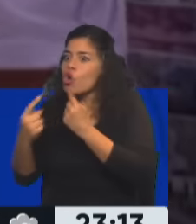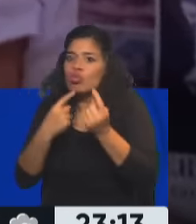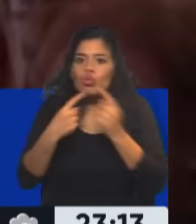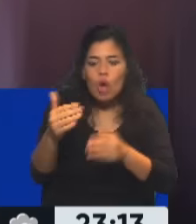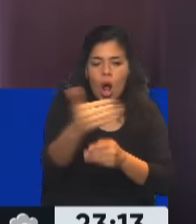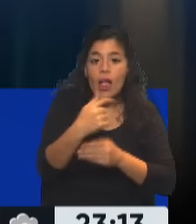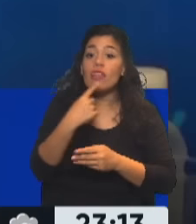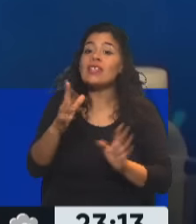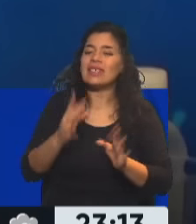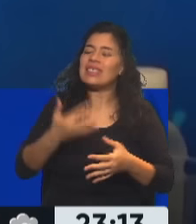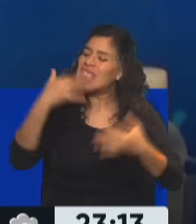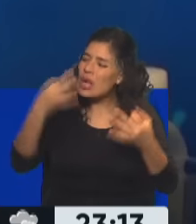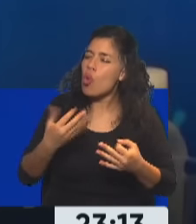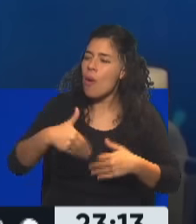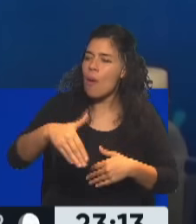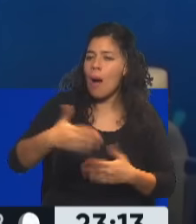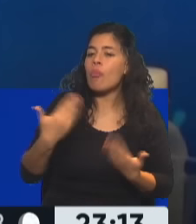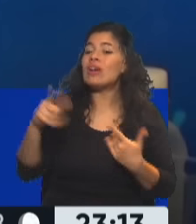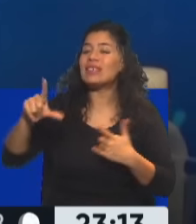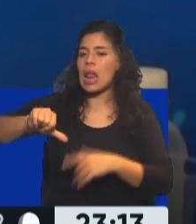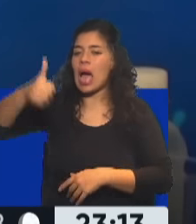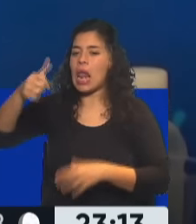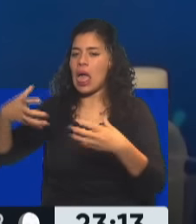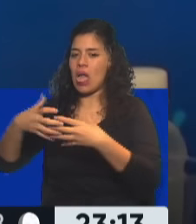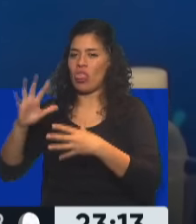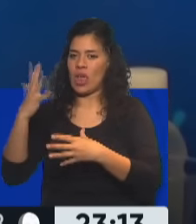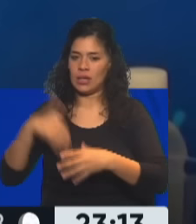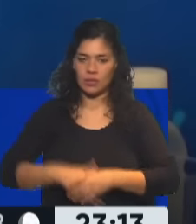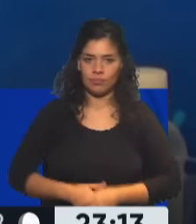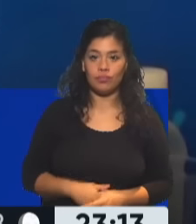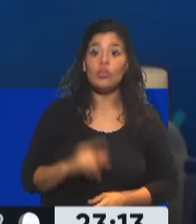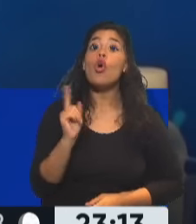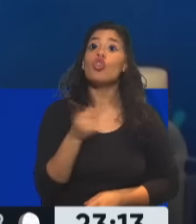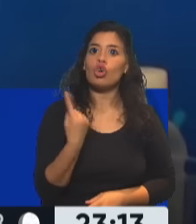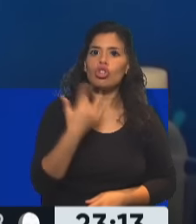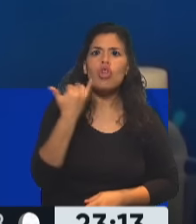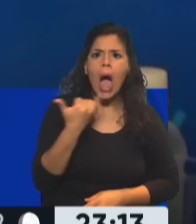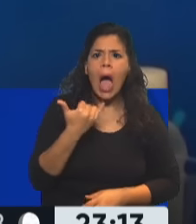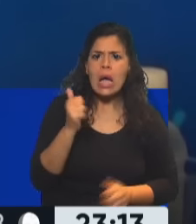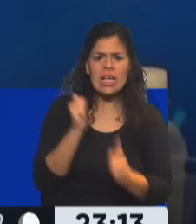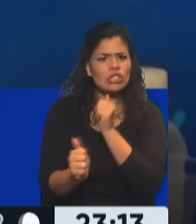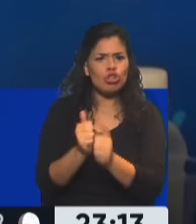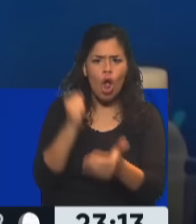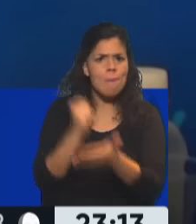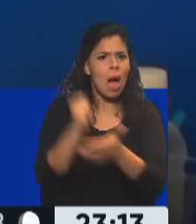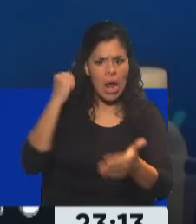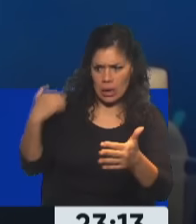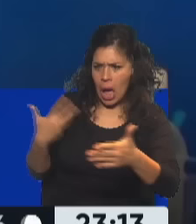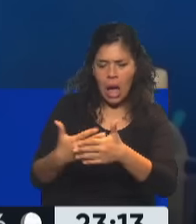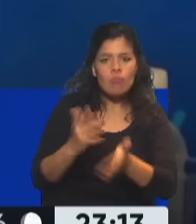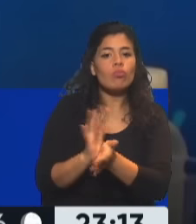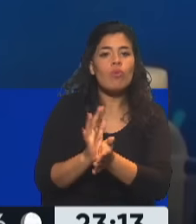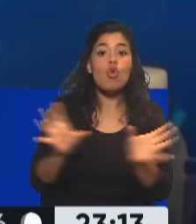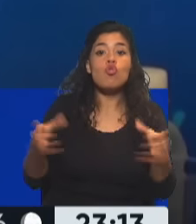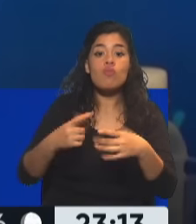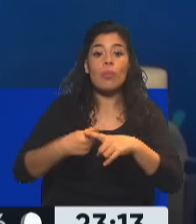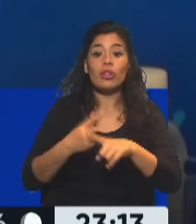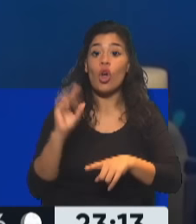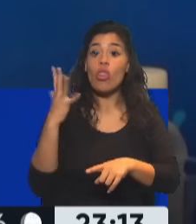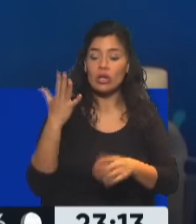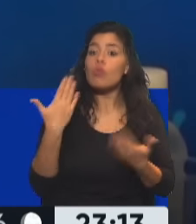derecha. La ventaja que tenemos es histórica en un proceso de este tipo. Eso deja